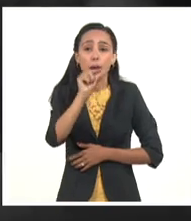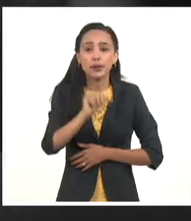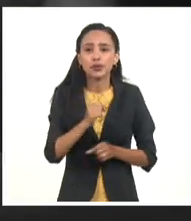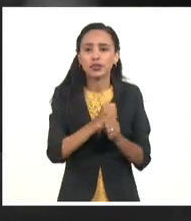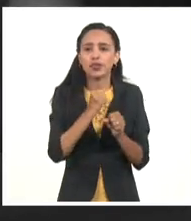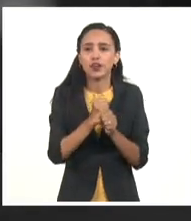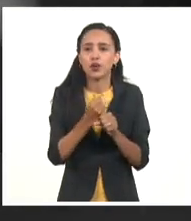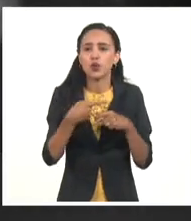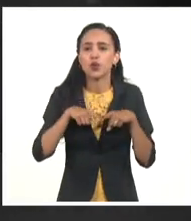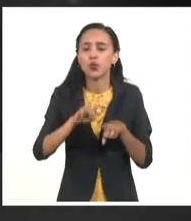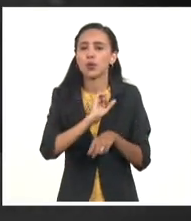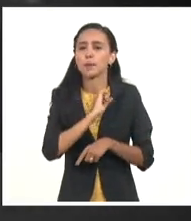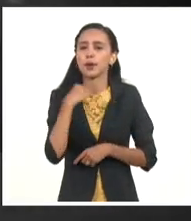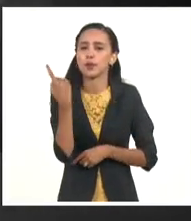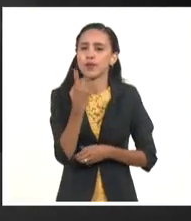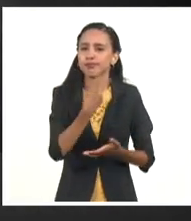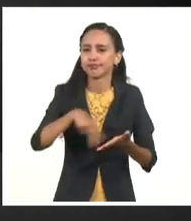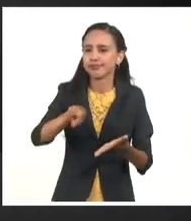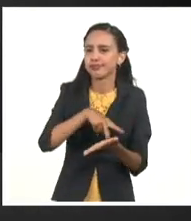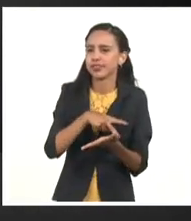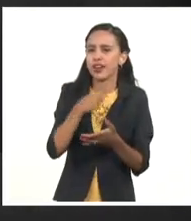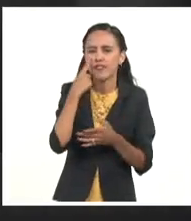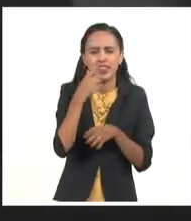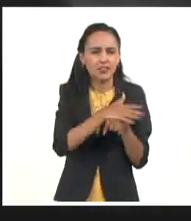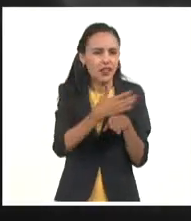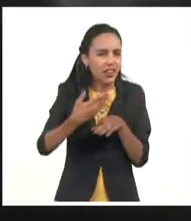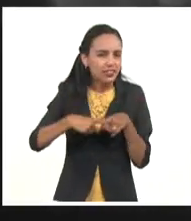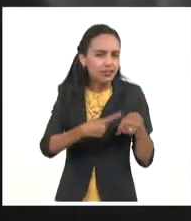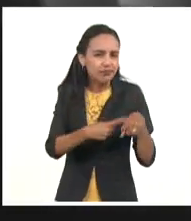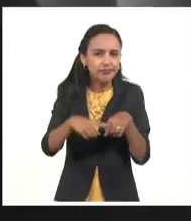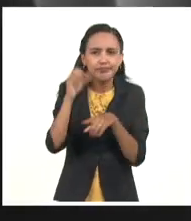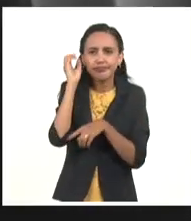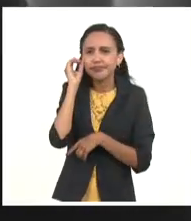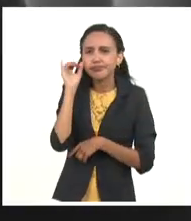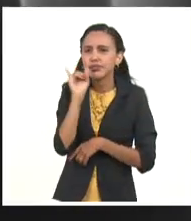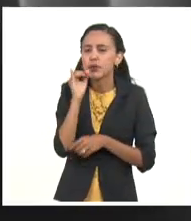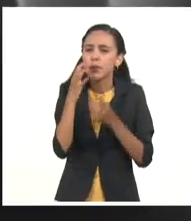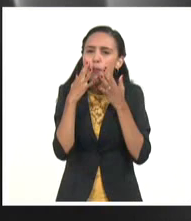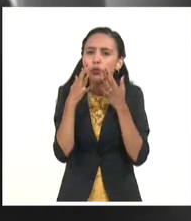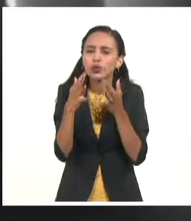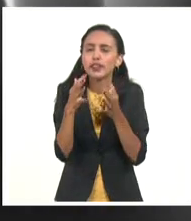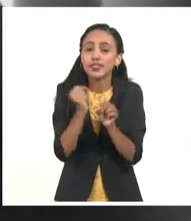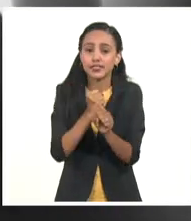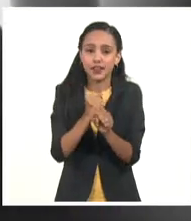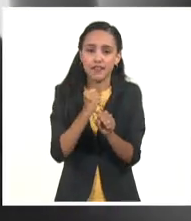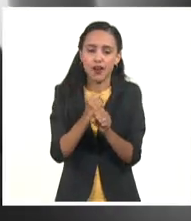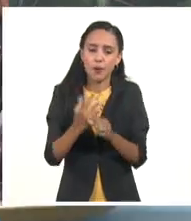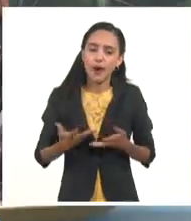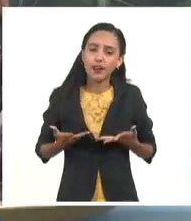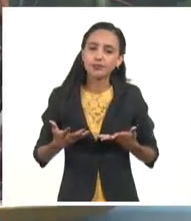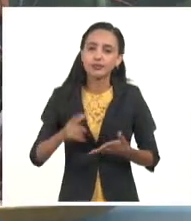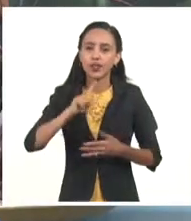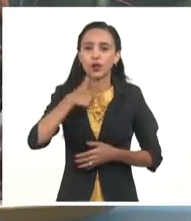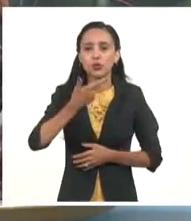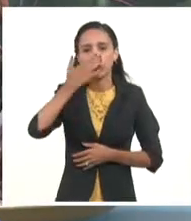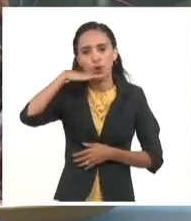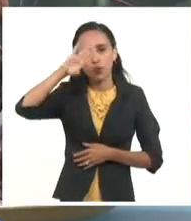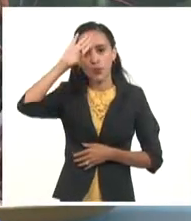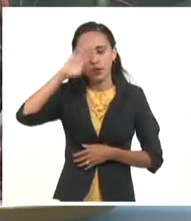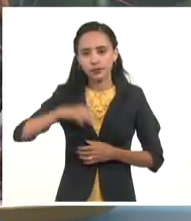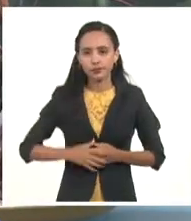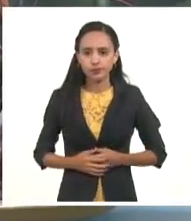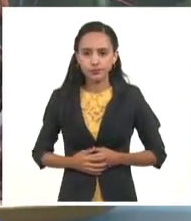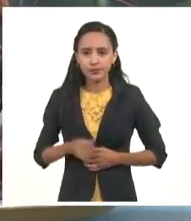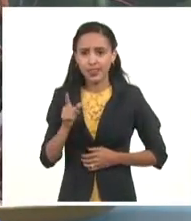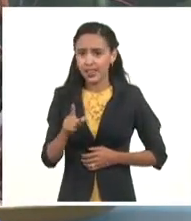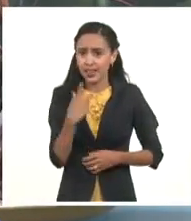de danza para evocar sus diversas facetas creativas y la significación de su impronta para la cultura cubana es el gran